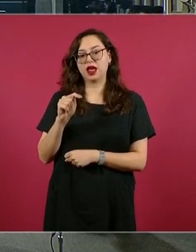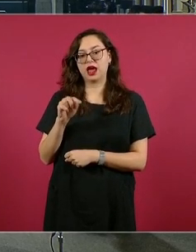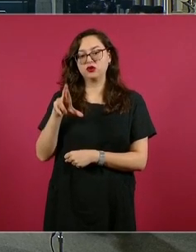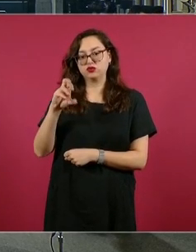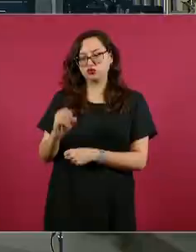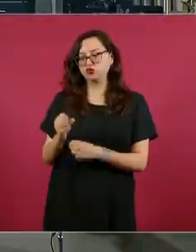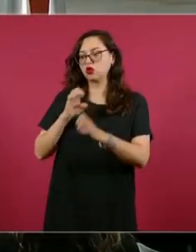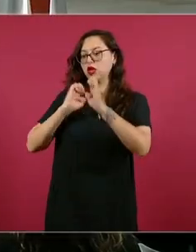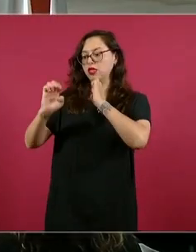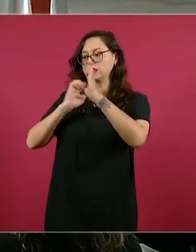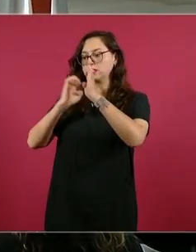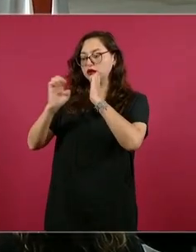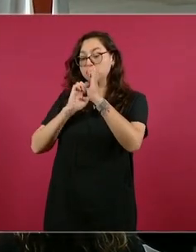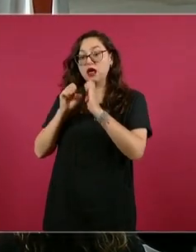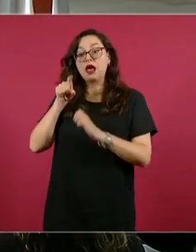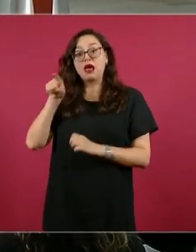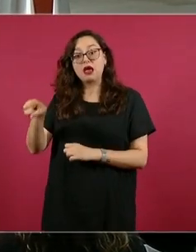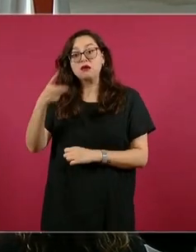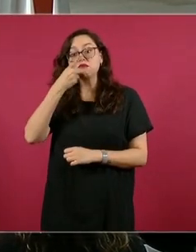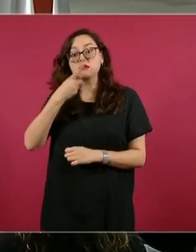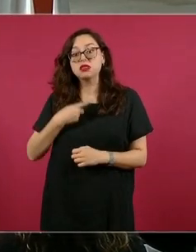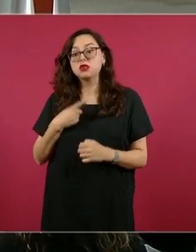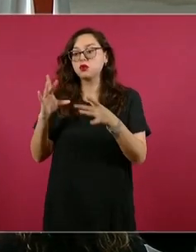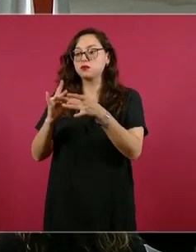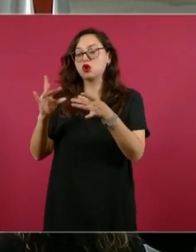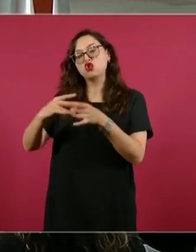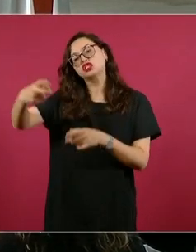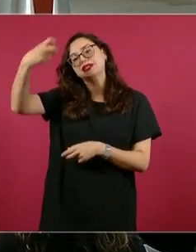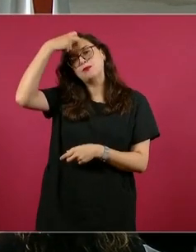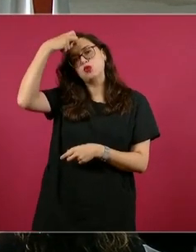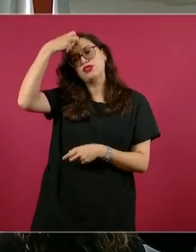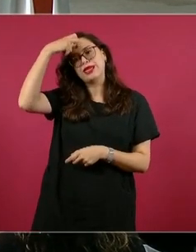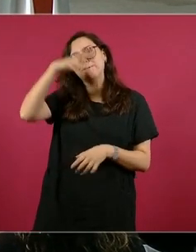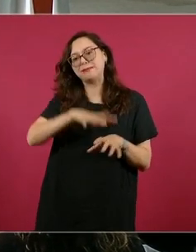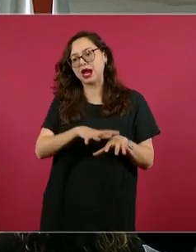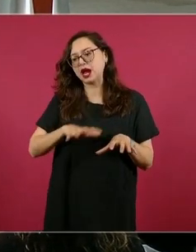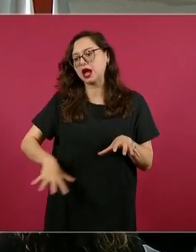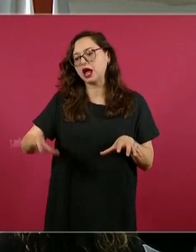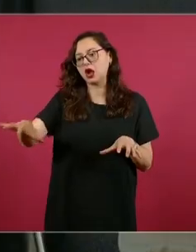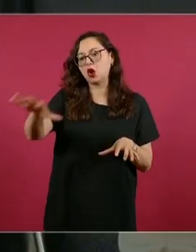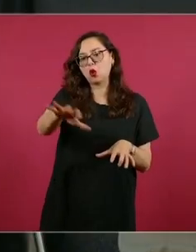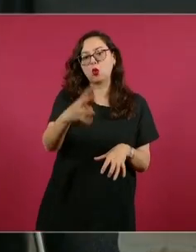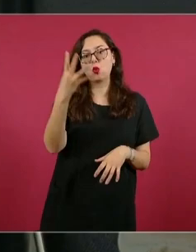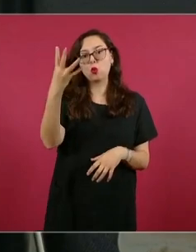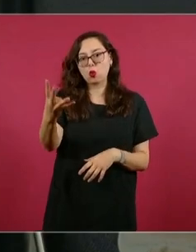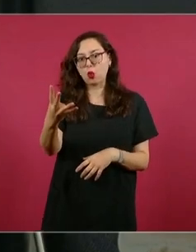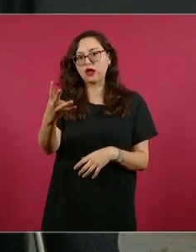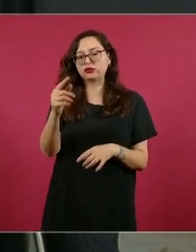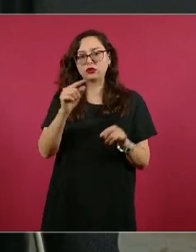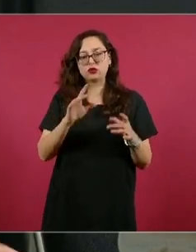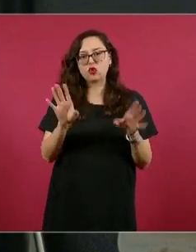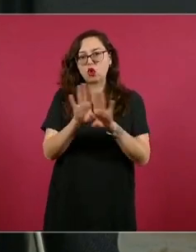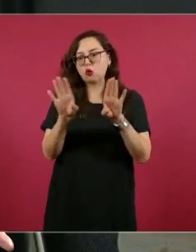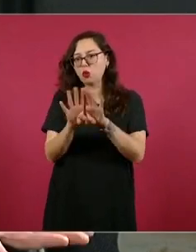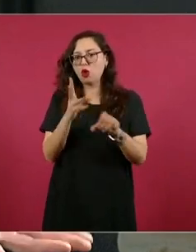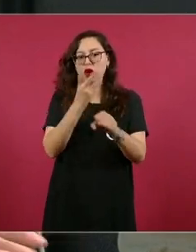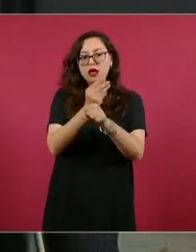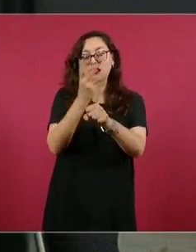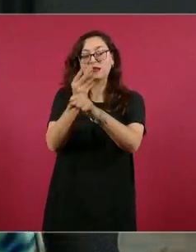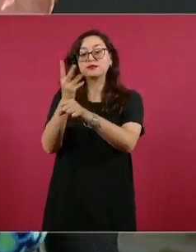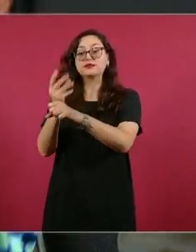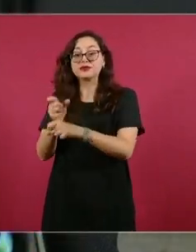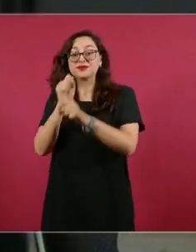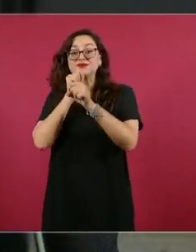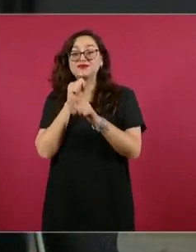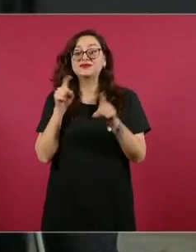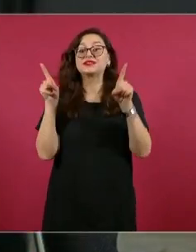cuatro secciones del Bosque de Chapultepec y también tuve la oportunidad de estar en el Centro Cultural Los Pinos, en un sábado de